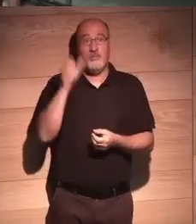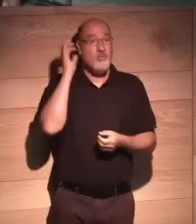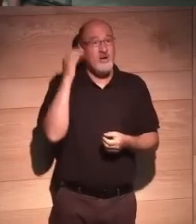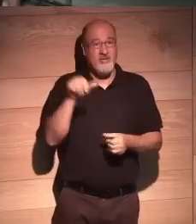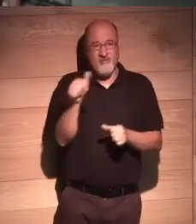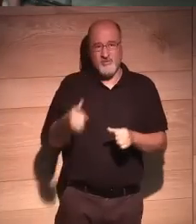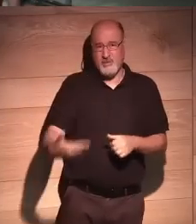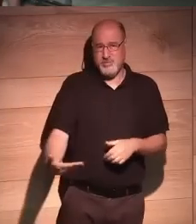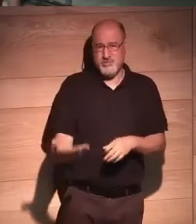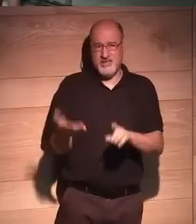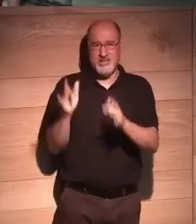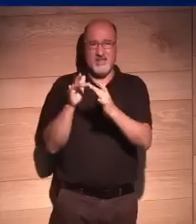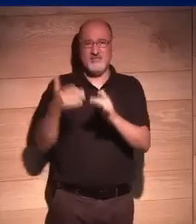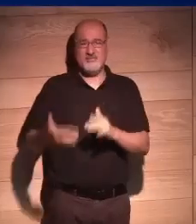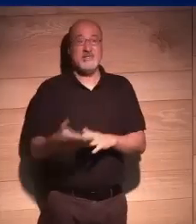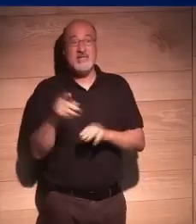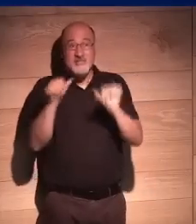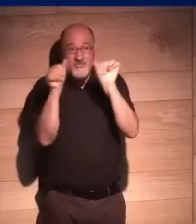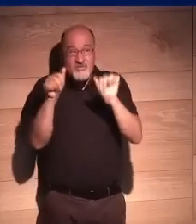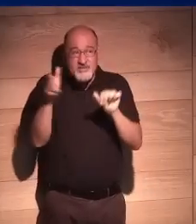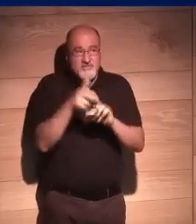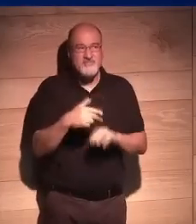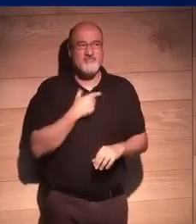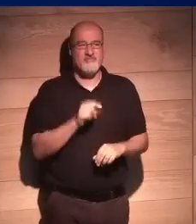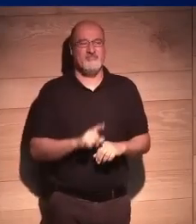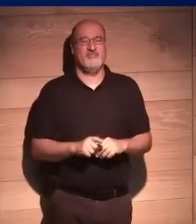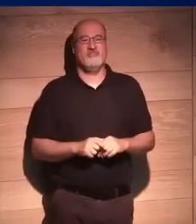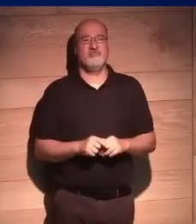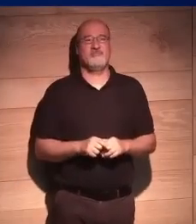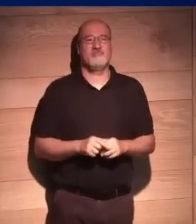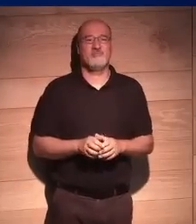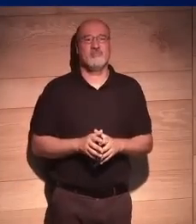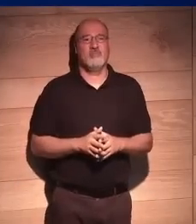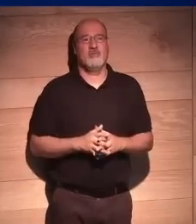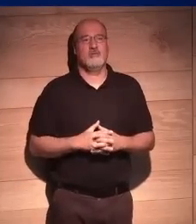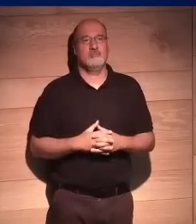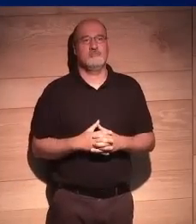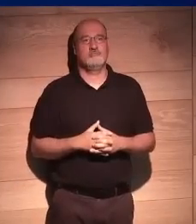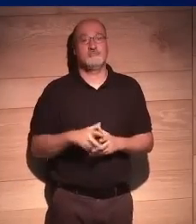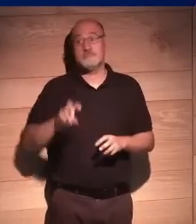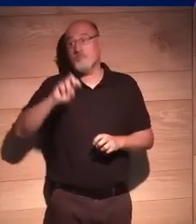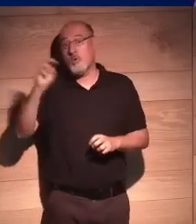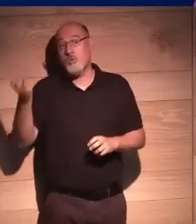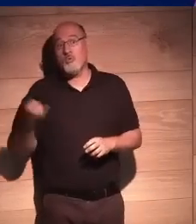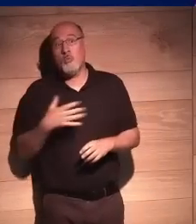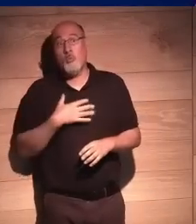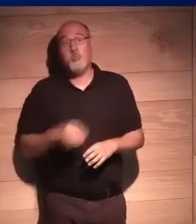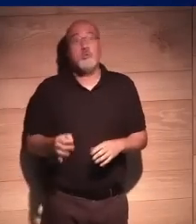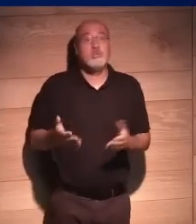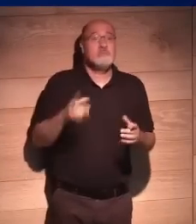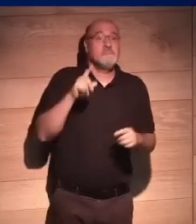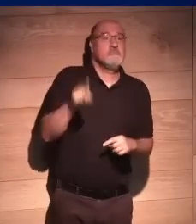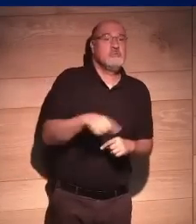cosificación. Claro, ese tipo de reality a mí me parece que es el cuestionable. El otro, puedes consumirlo o